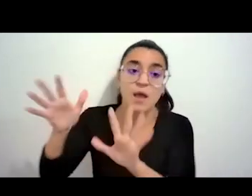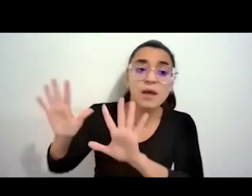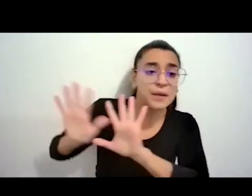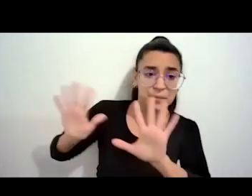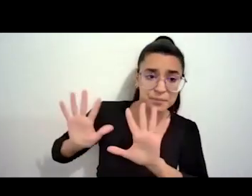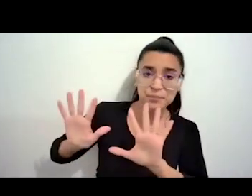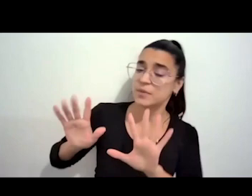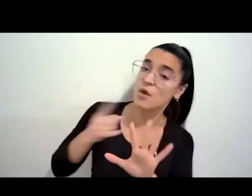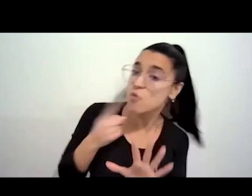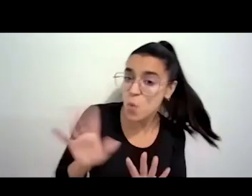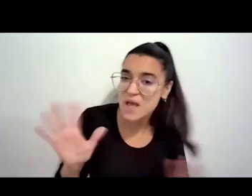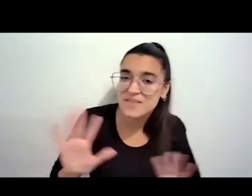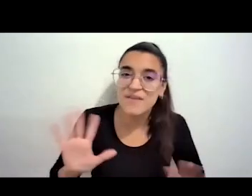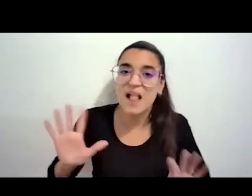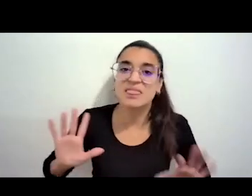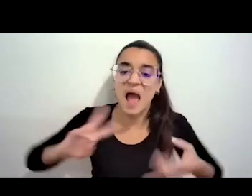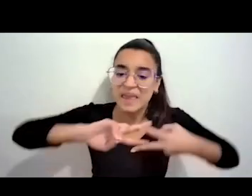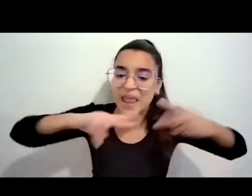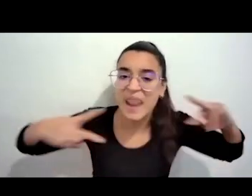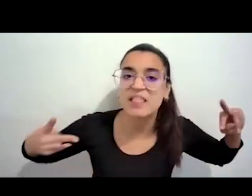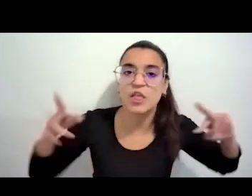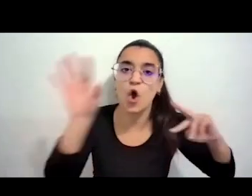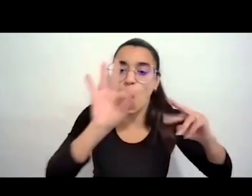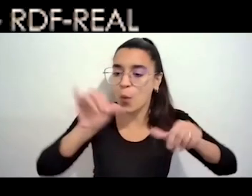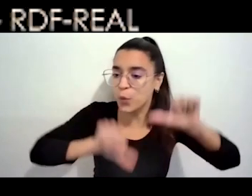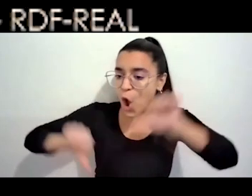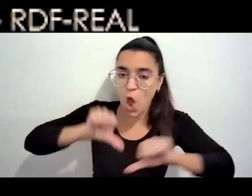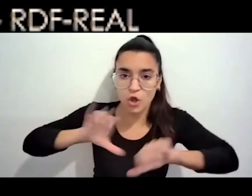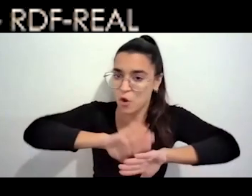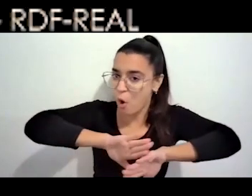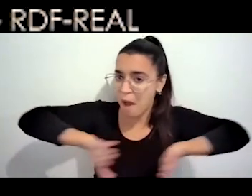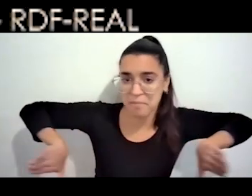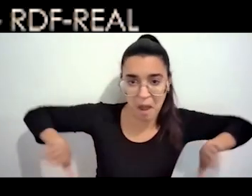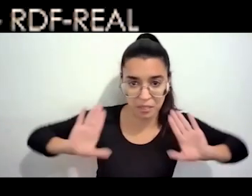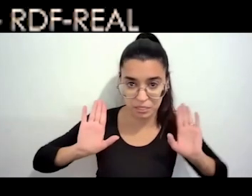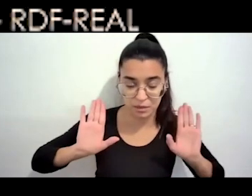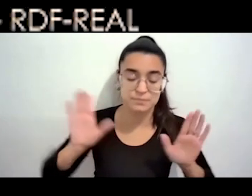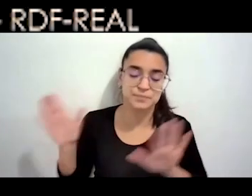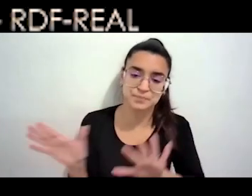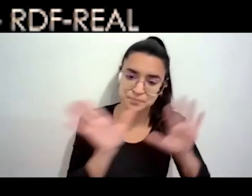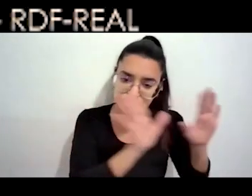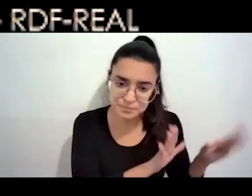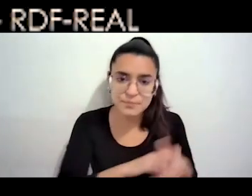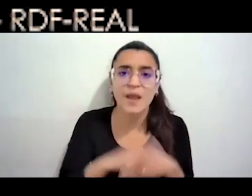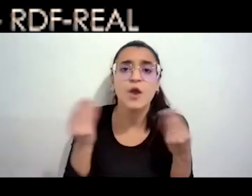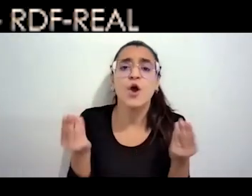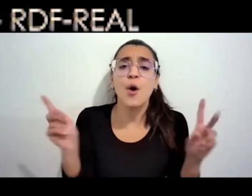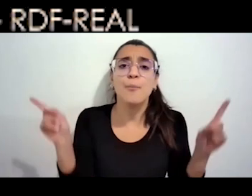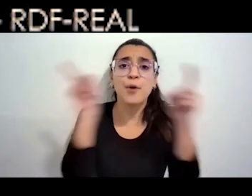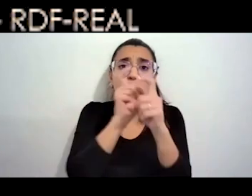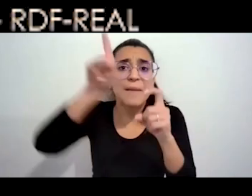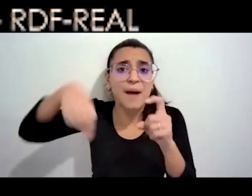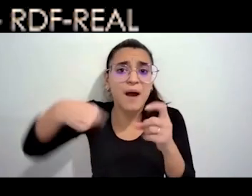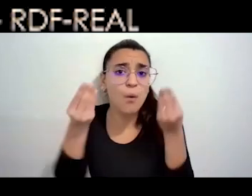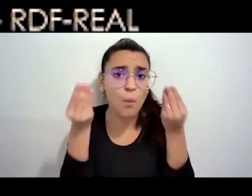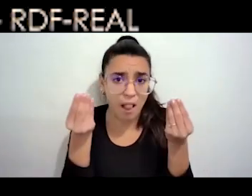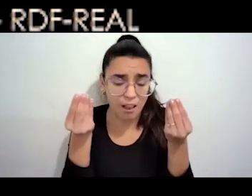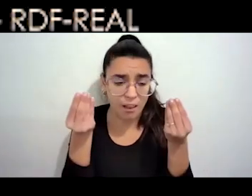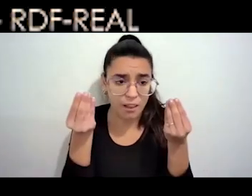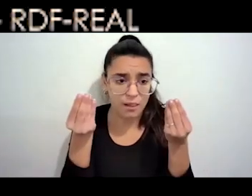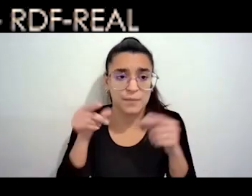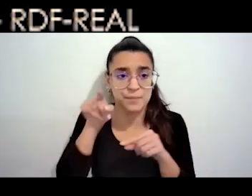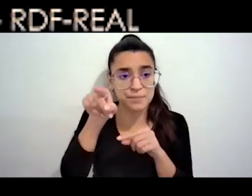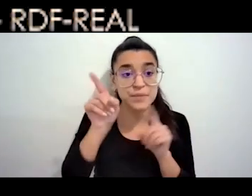lo genético y de lo biológico. Ahora bien, ¿qué problemas ha traído